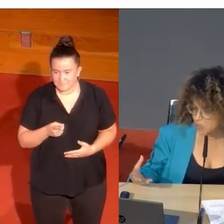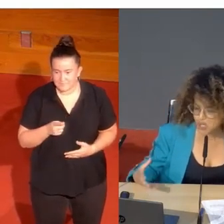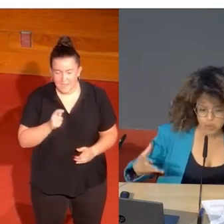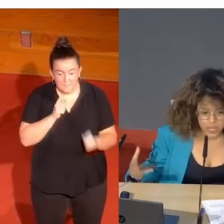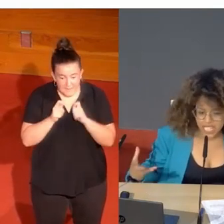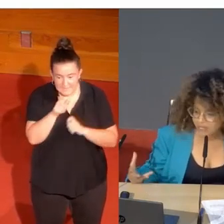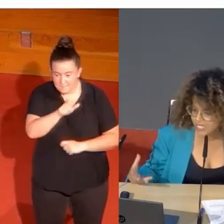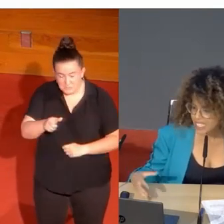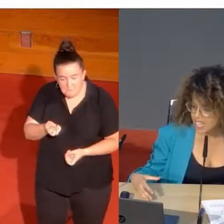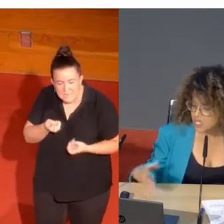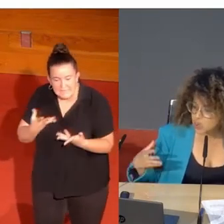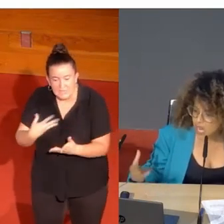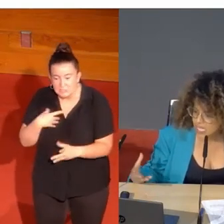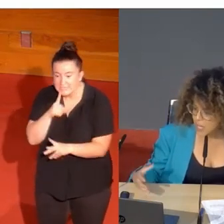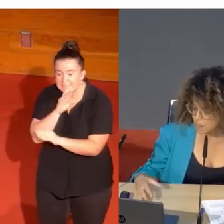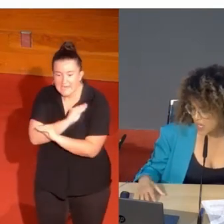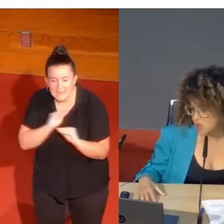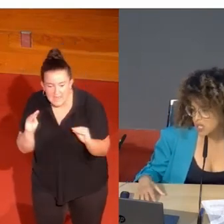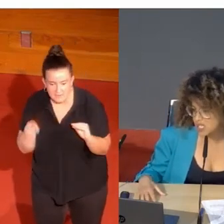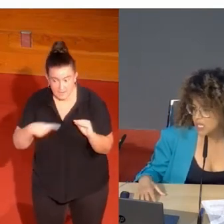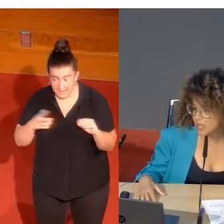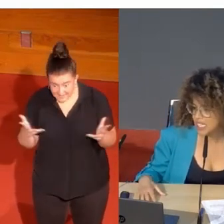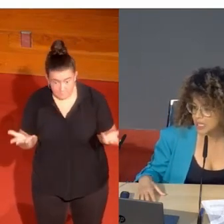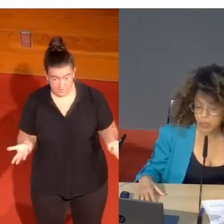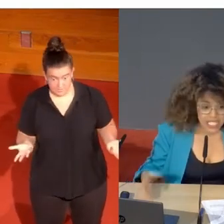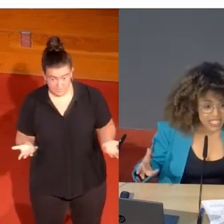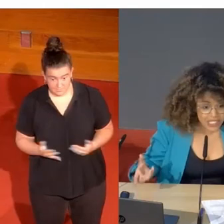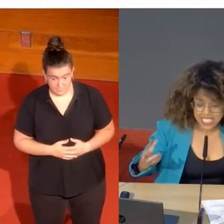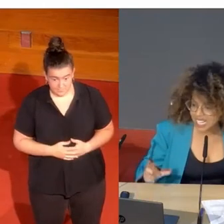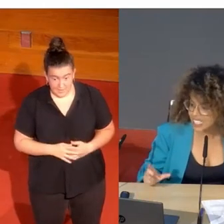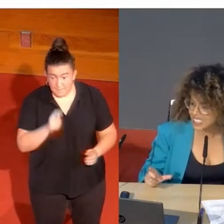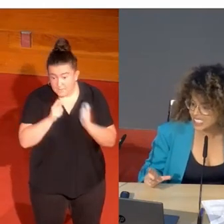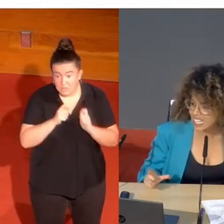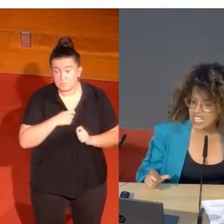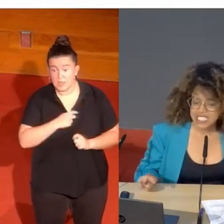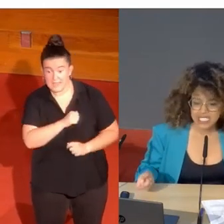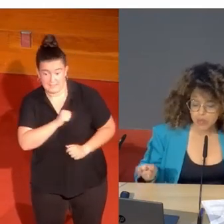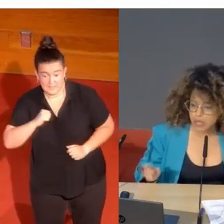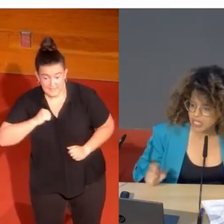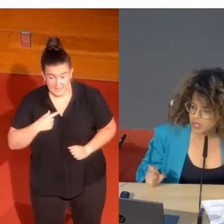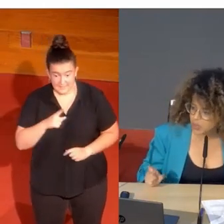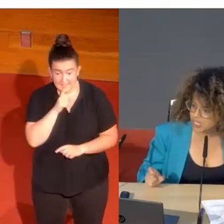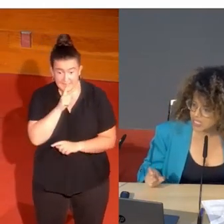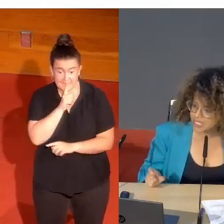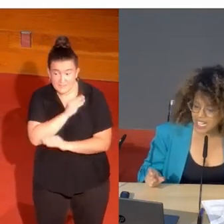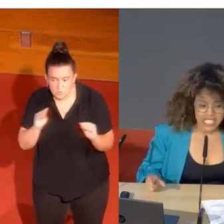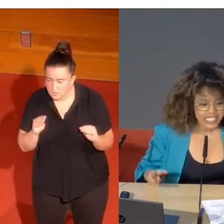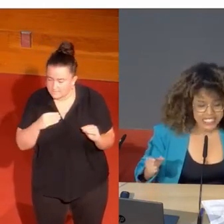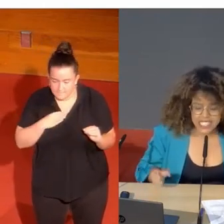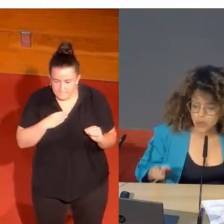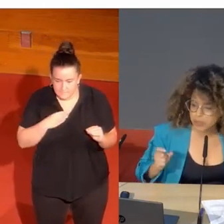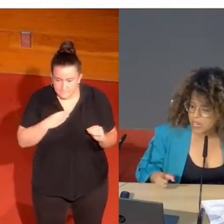mensajeros por eso es muy grave censurar a los medios es independiente porque se evita esta crítica y estamos hablando de una